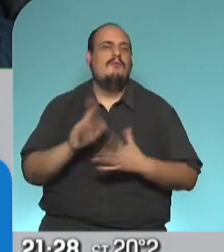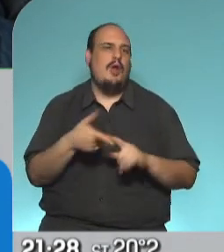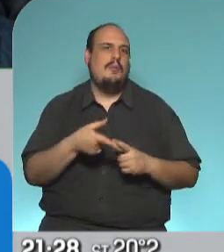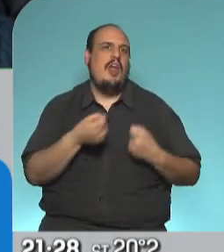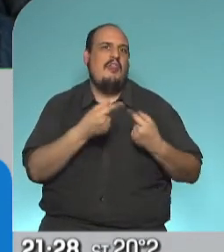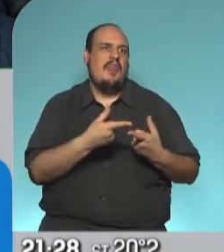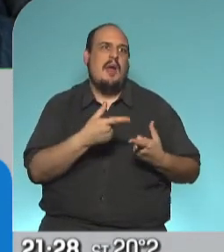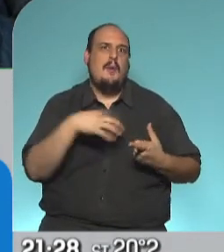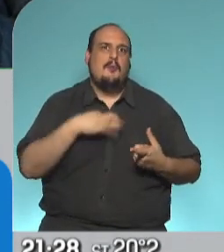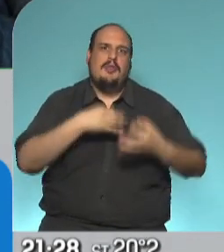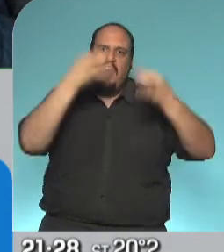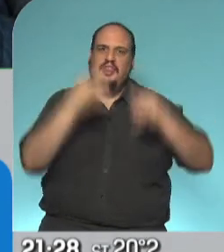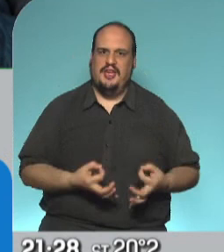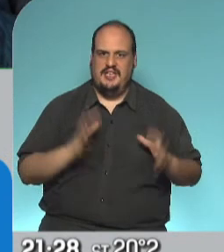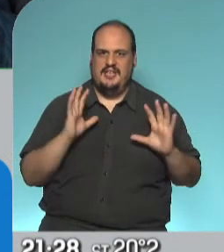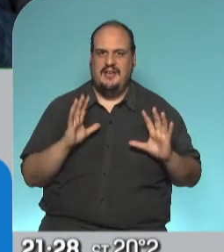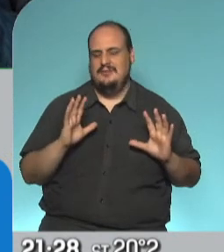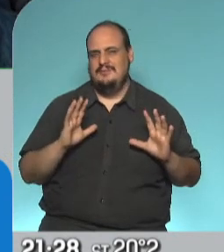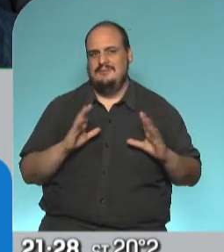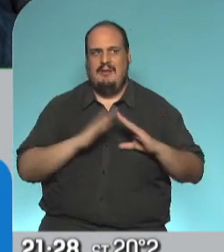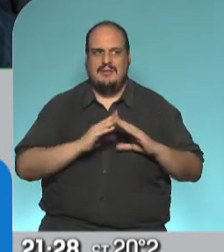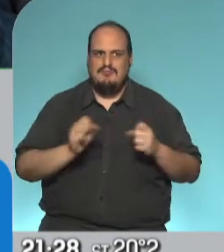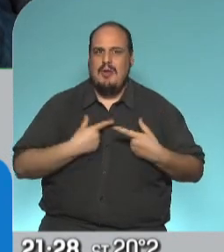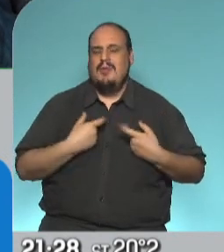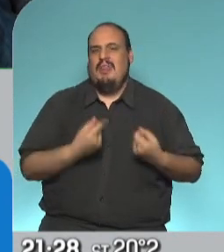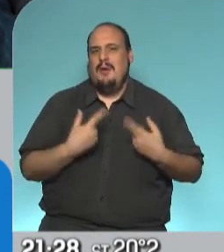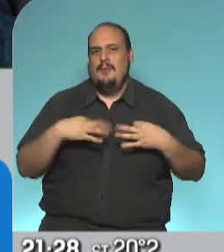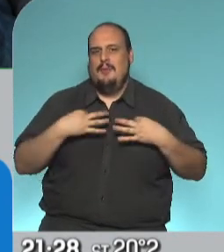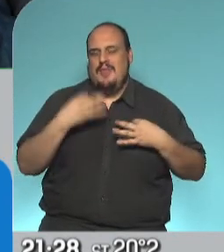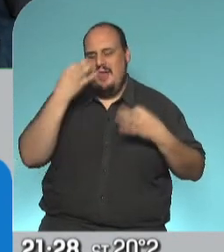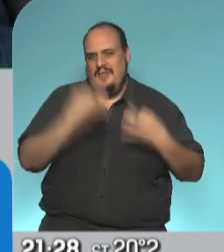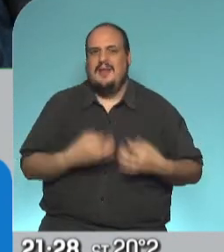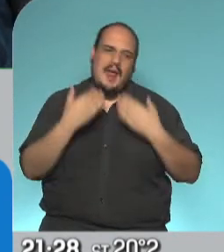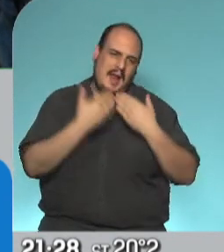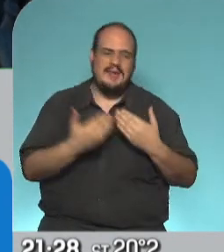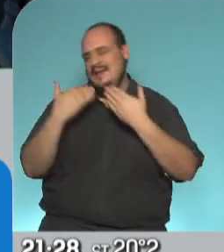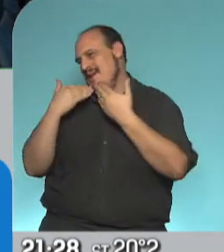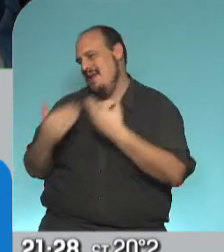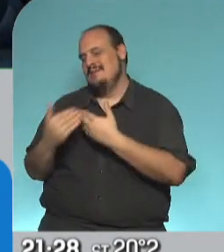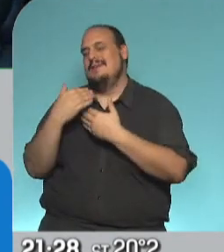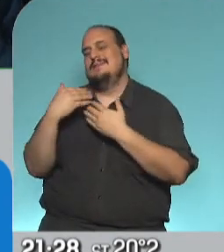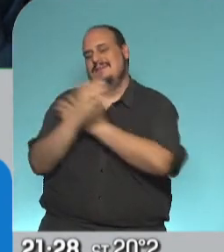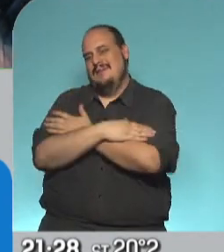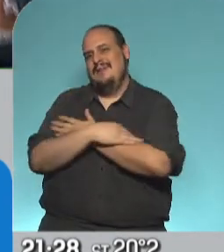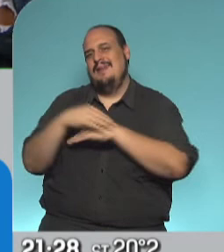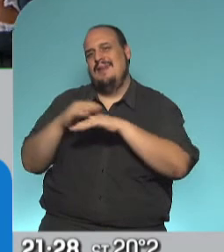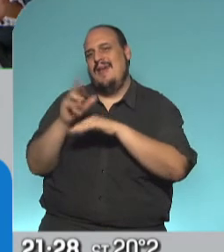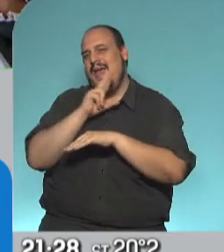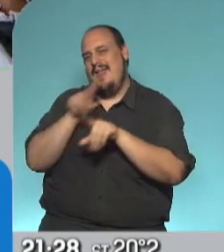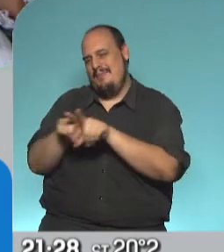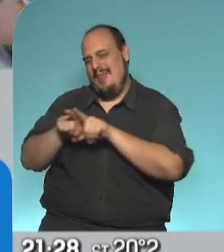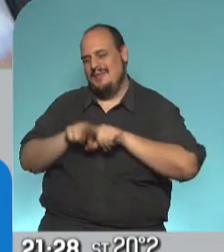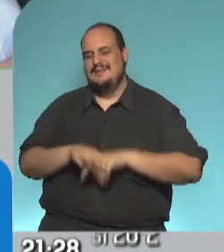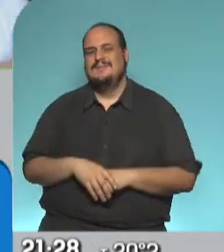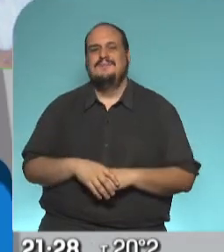una manera que tiene el argentino de dignificarse. Muchísimas gracias, Gracias, ministra. a ustedes. Gracias, el saludo afectuoso a sus hermanos, como siempre. Muchas